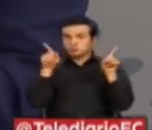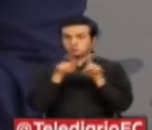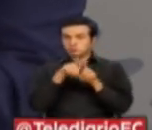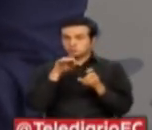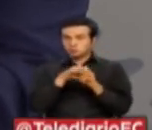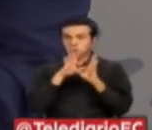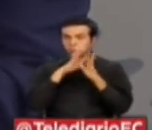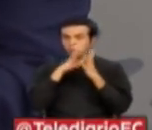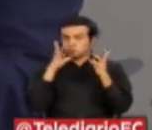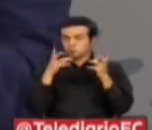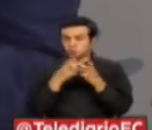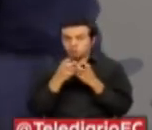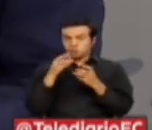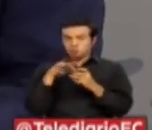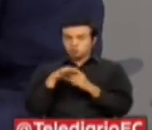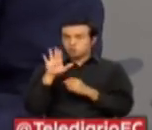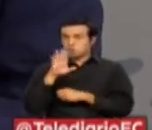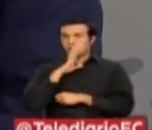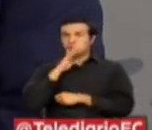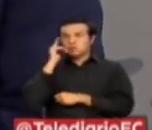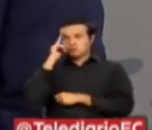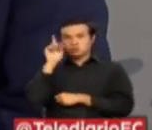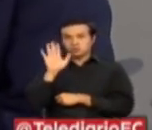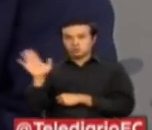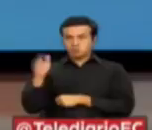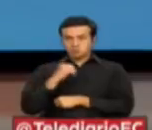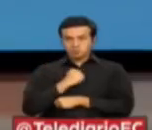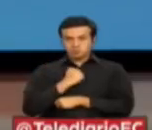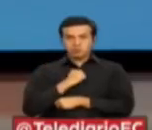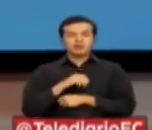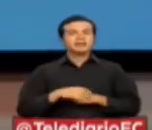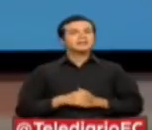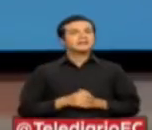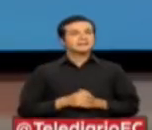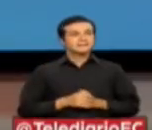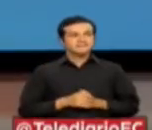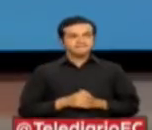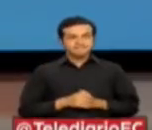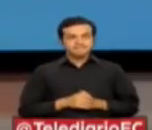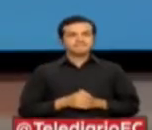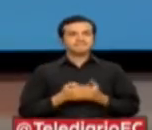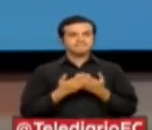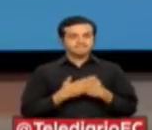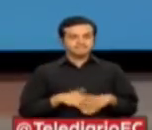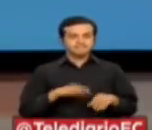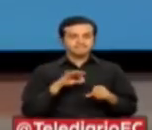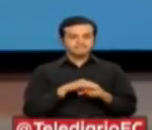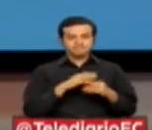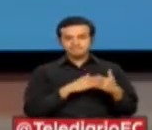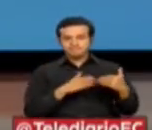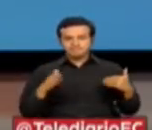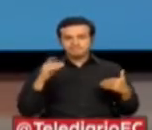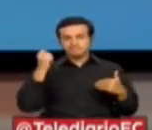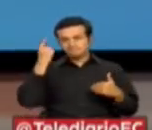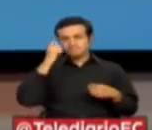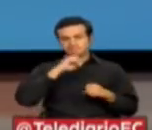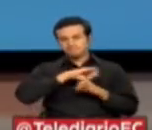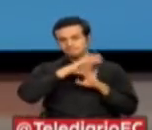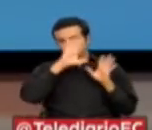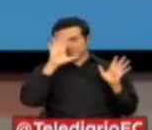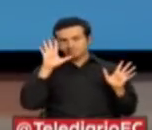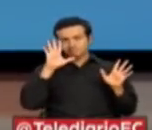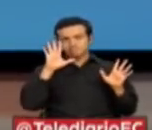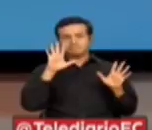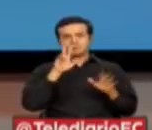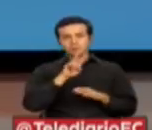hay un caudal de votos que pertenecen a Rafael Correa, digamos. Sí, yo diría que después de la consulta popular quedó claro más o menos que hay como